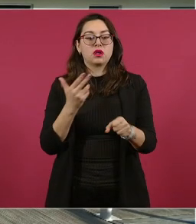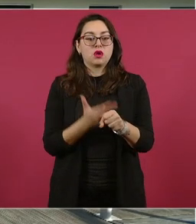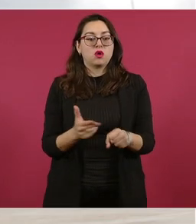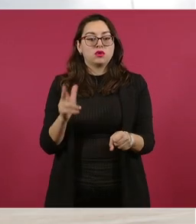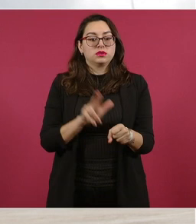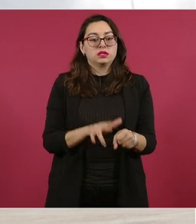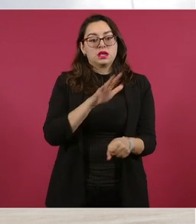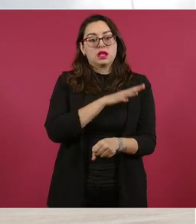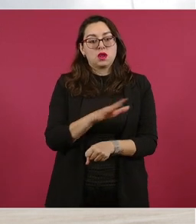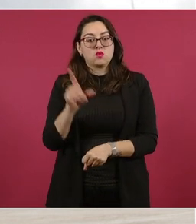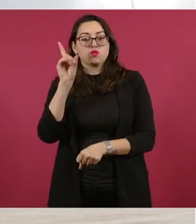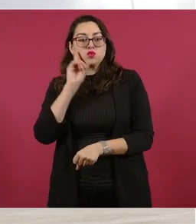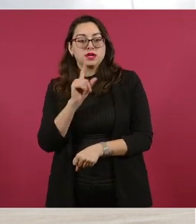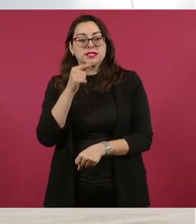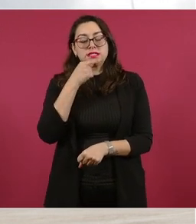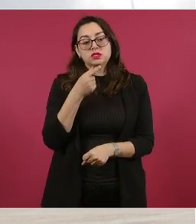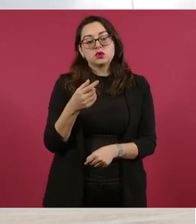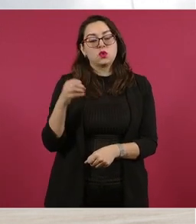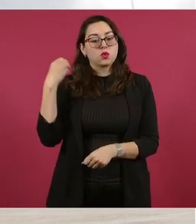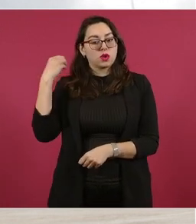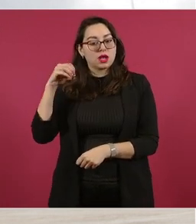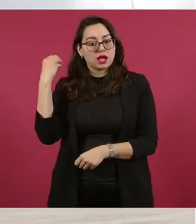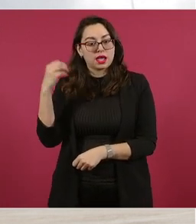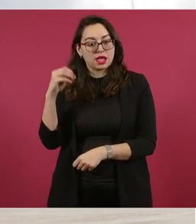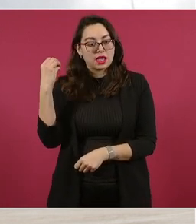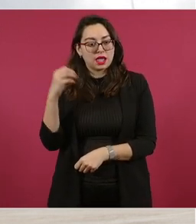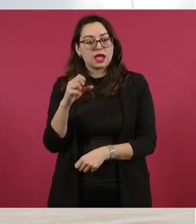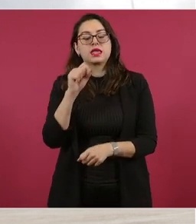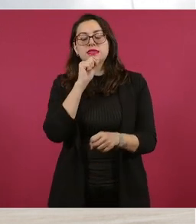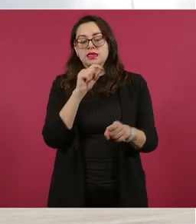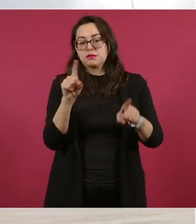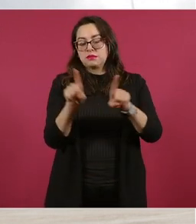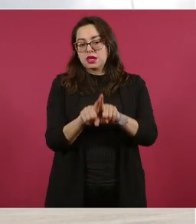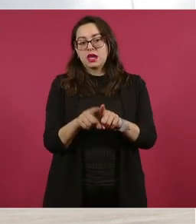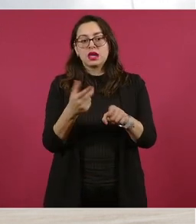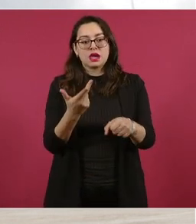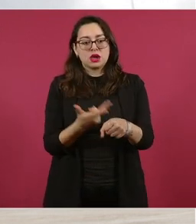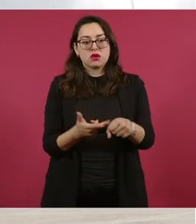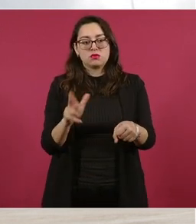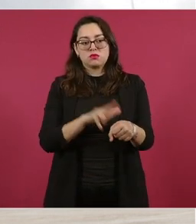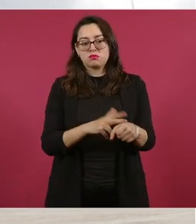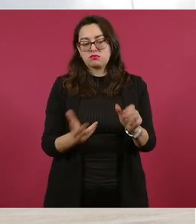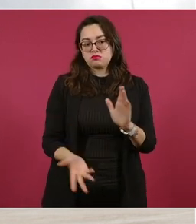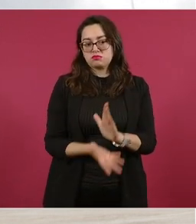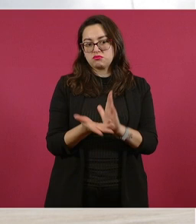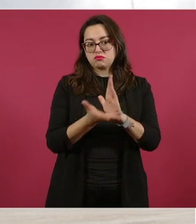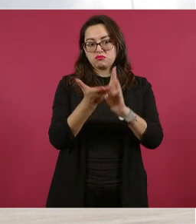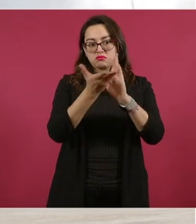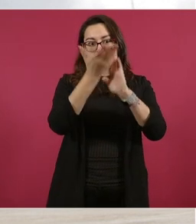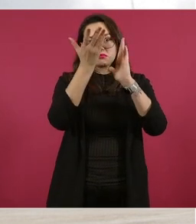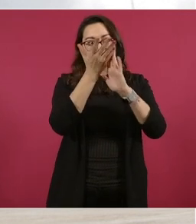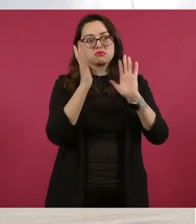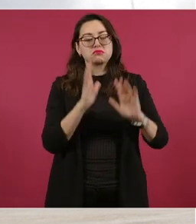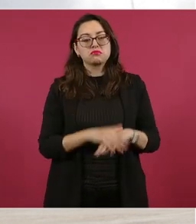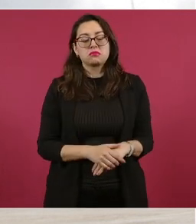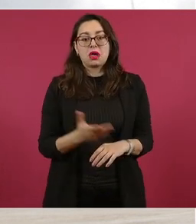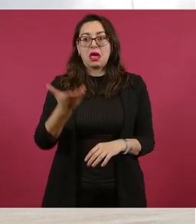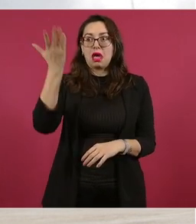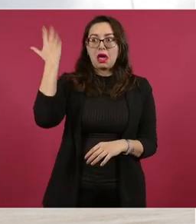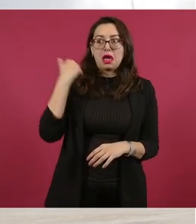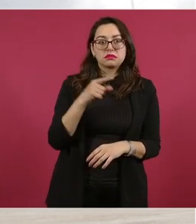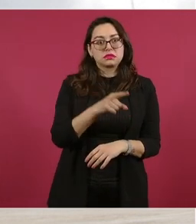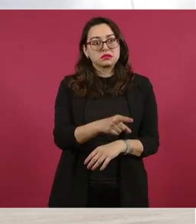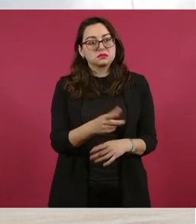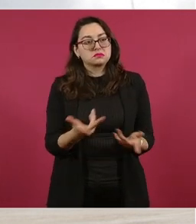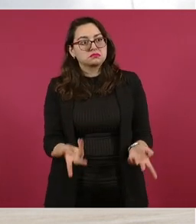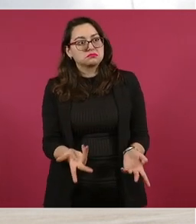General de la Mujer y el Niño Oaxaqueño. Otro hospital también construido que quedó sin operación, se utilizó para COVID